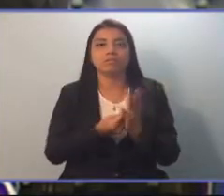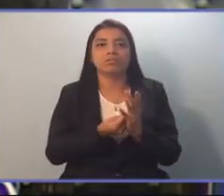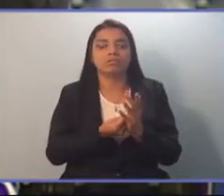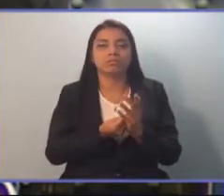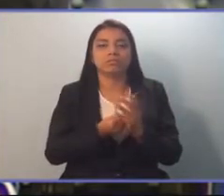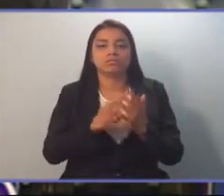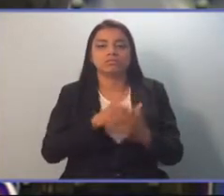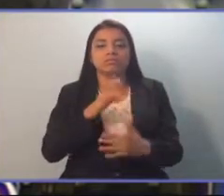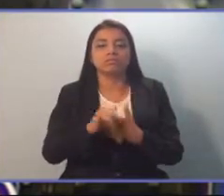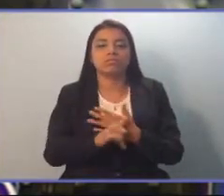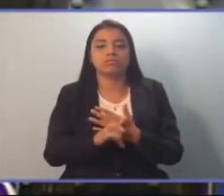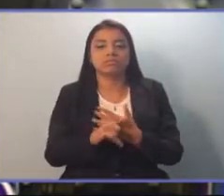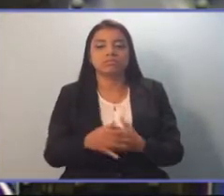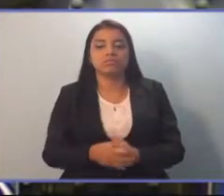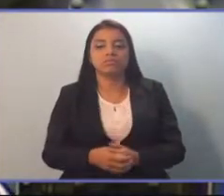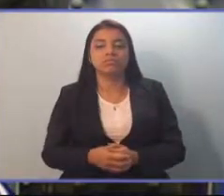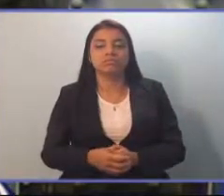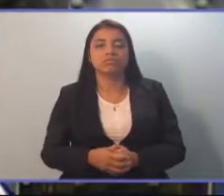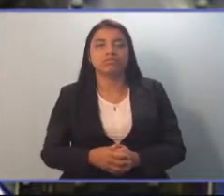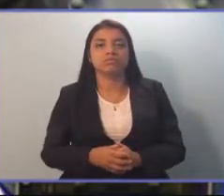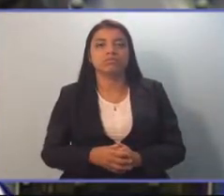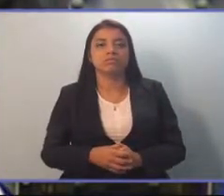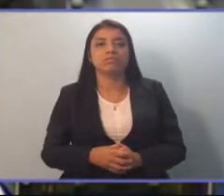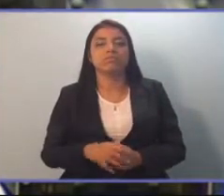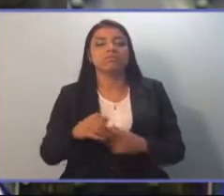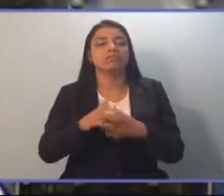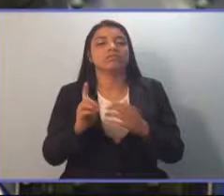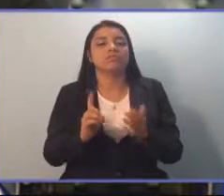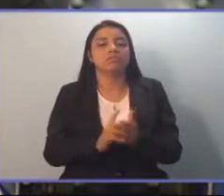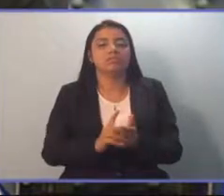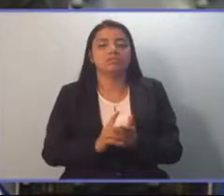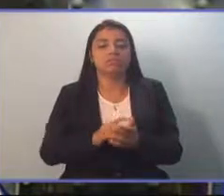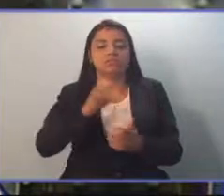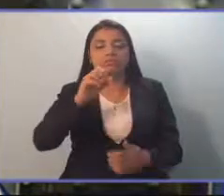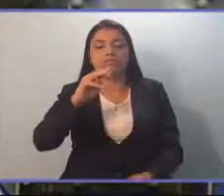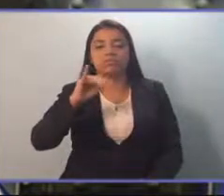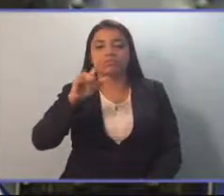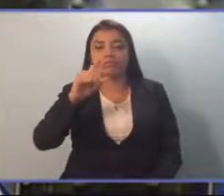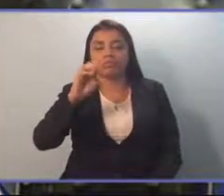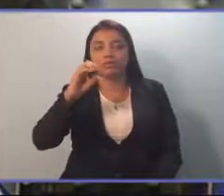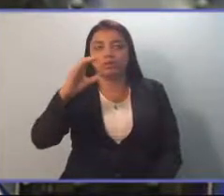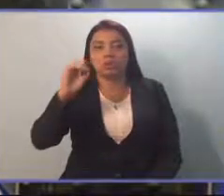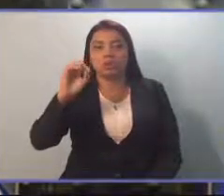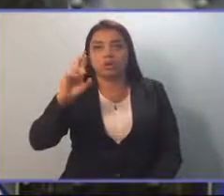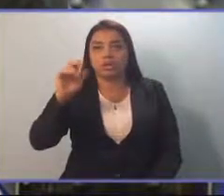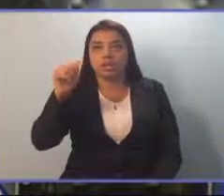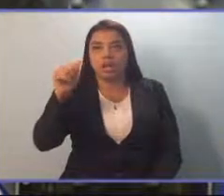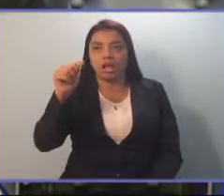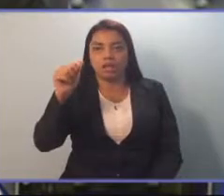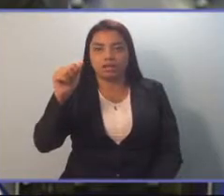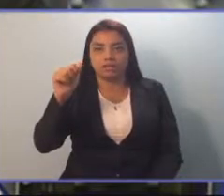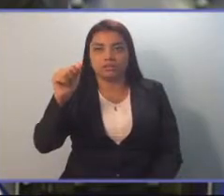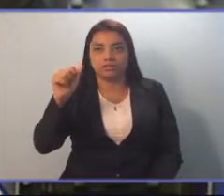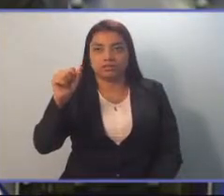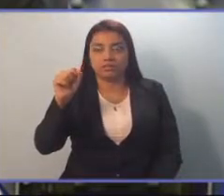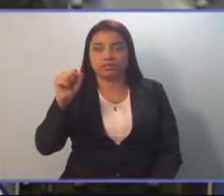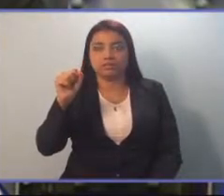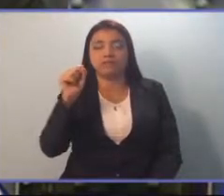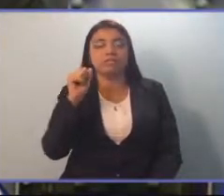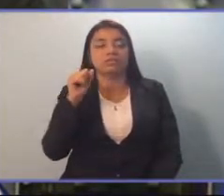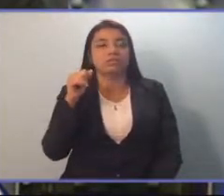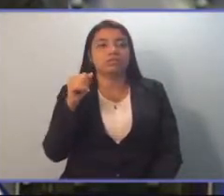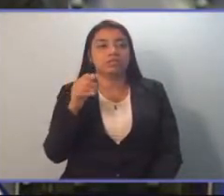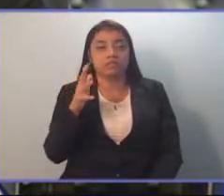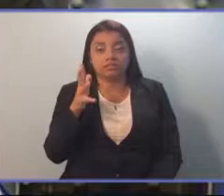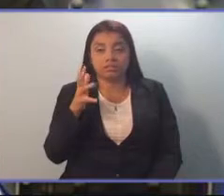este proyecto de decreto. El diputado Emilio Coreas nos pidió que se